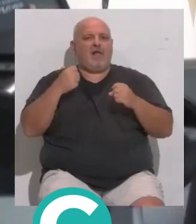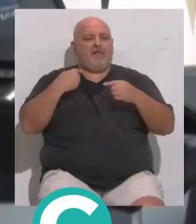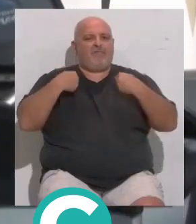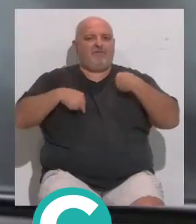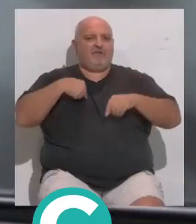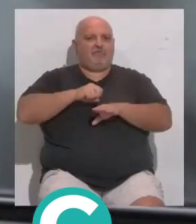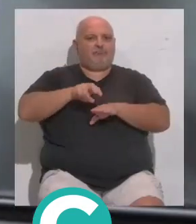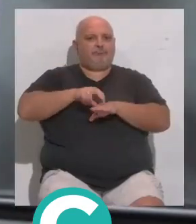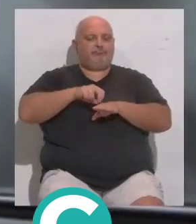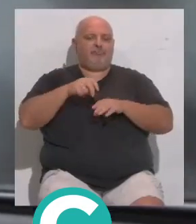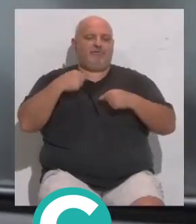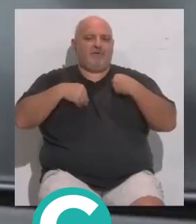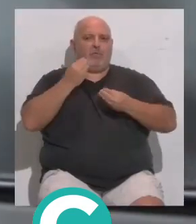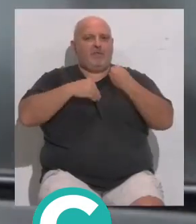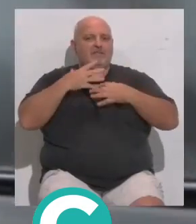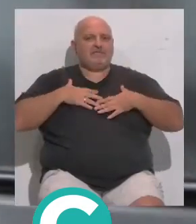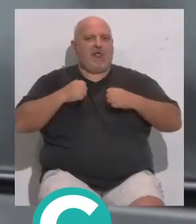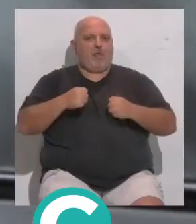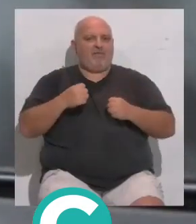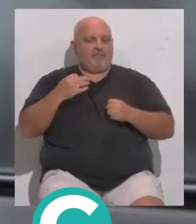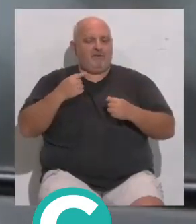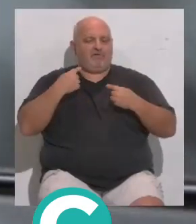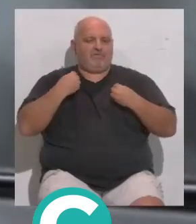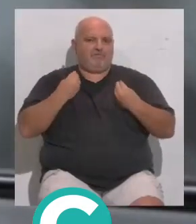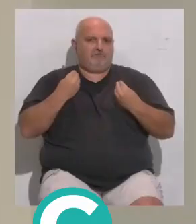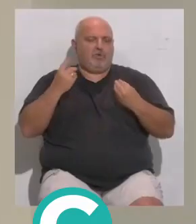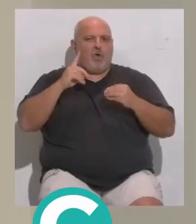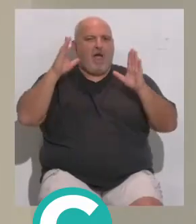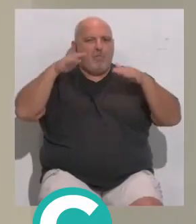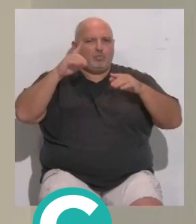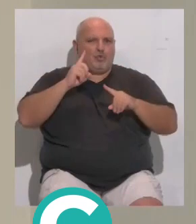y alimentación saludable. Pues una vida sana, evitar abuso,